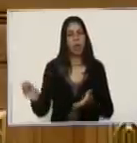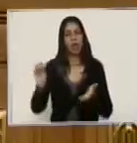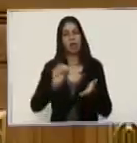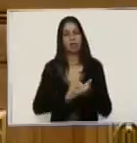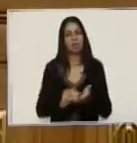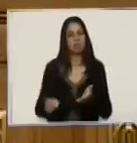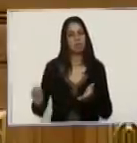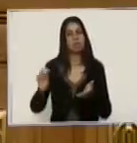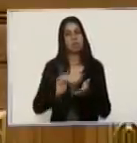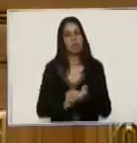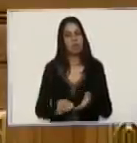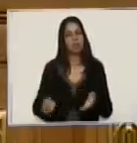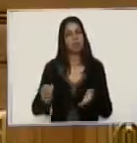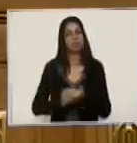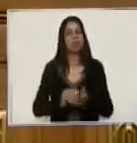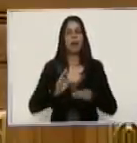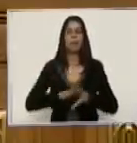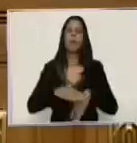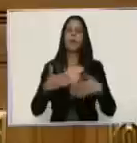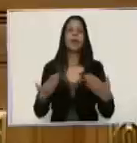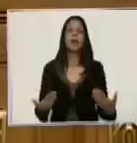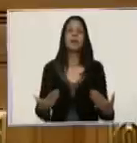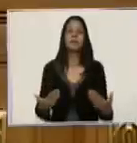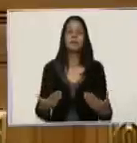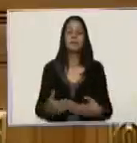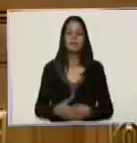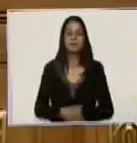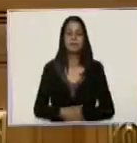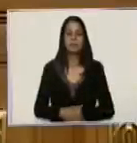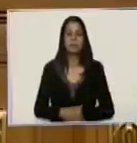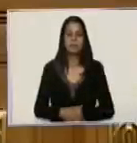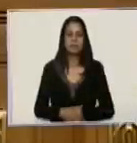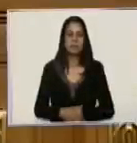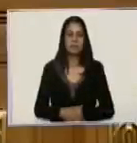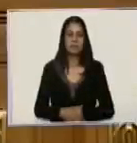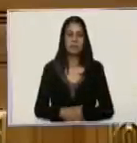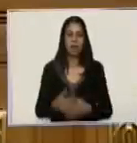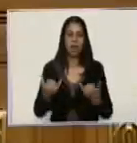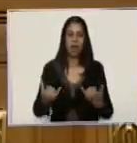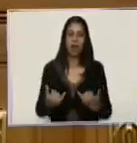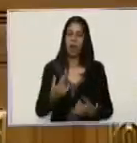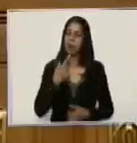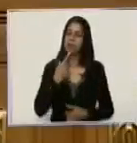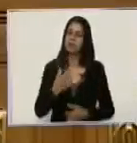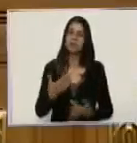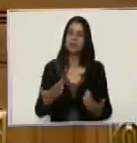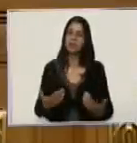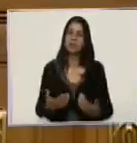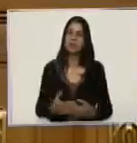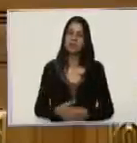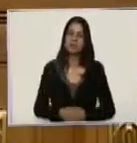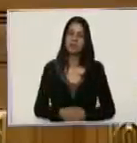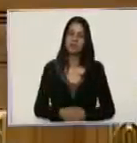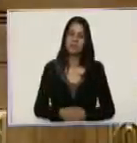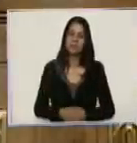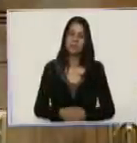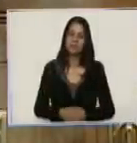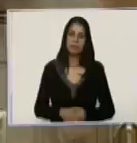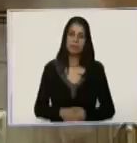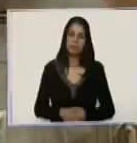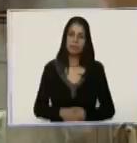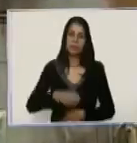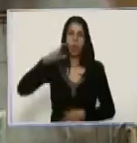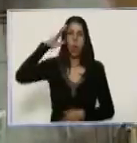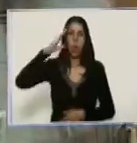diciendo. Ahora, con una forma, de una forma sutil, dice la opción de una acción